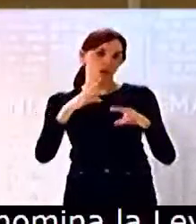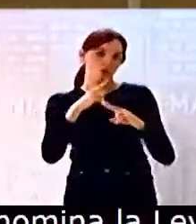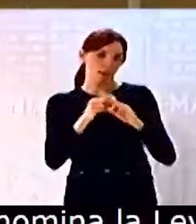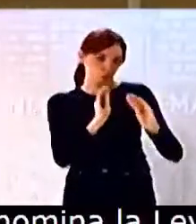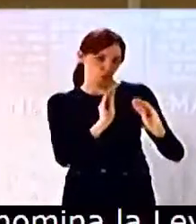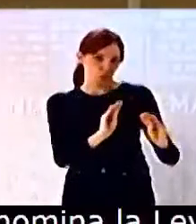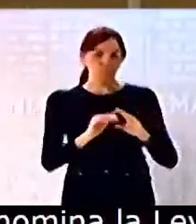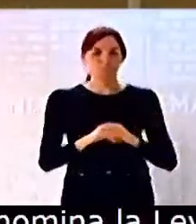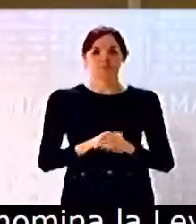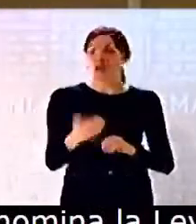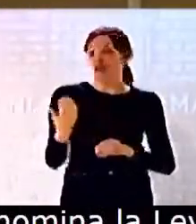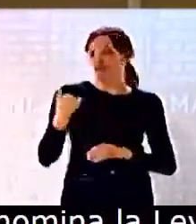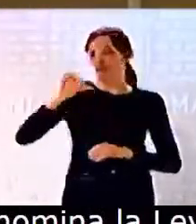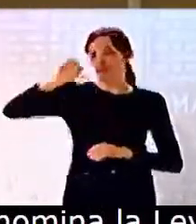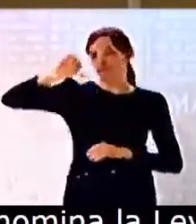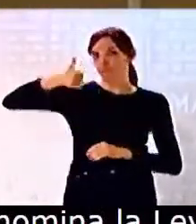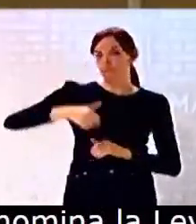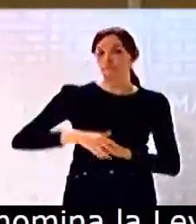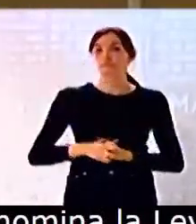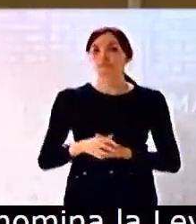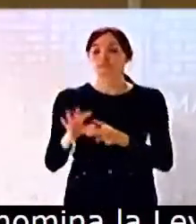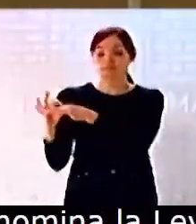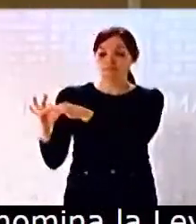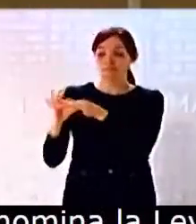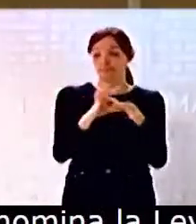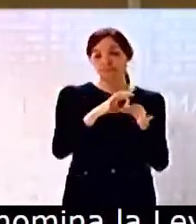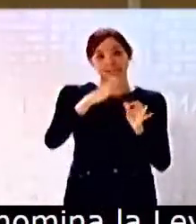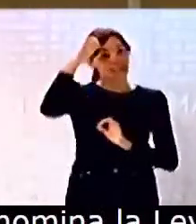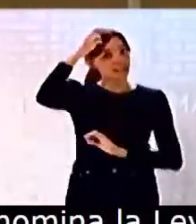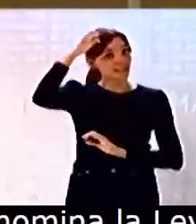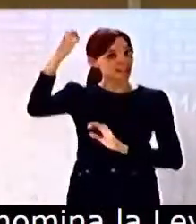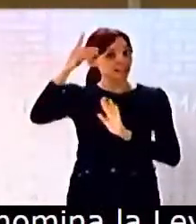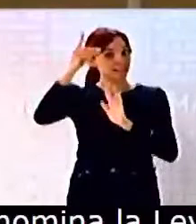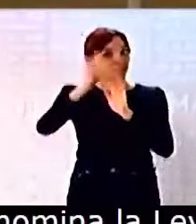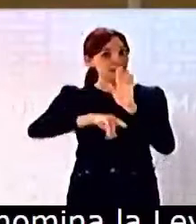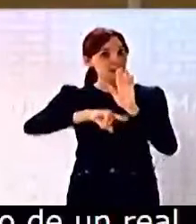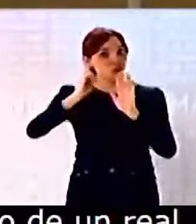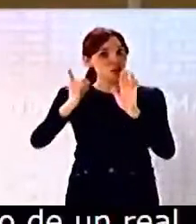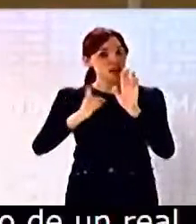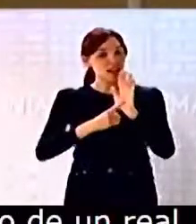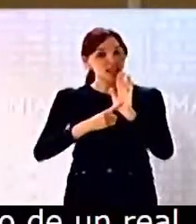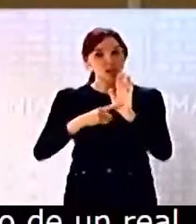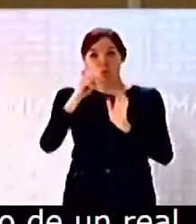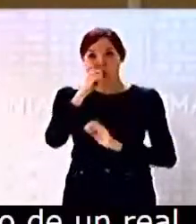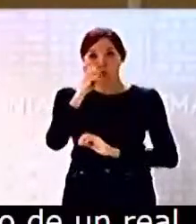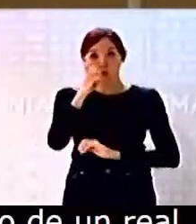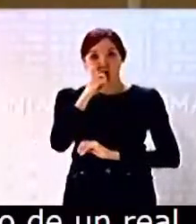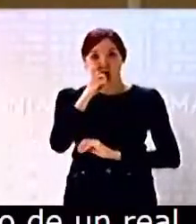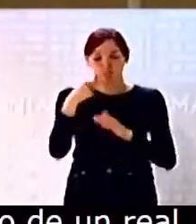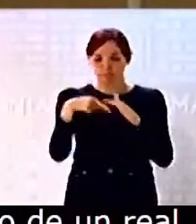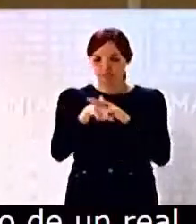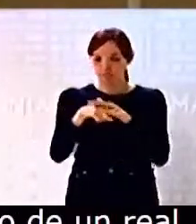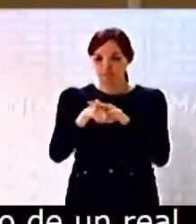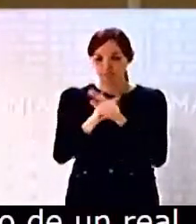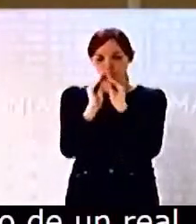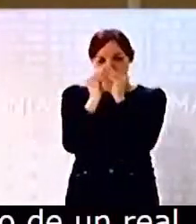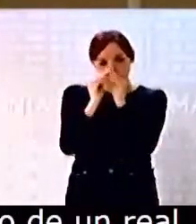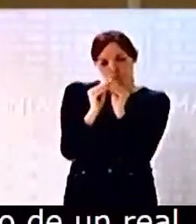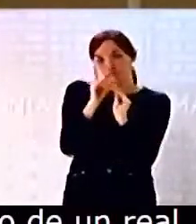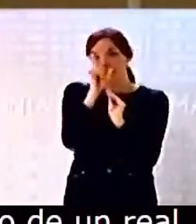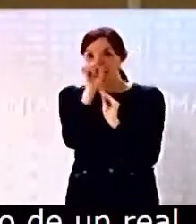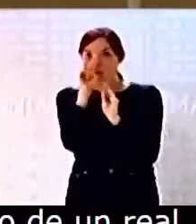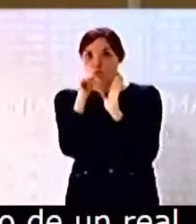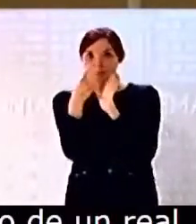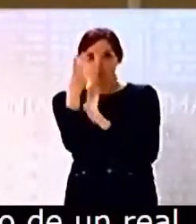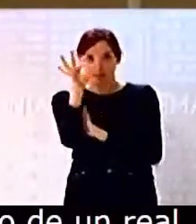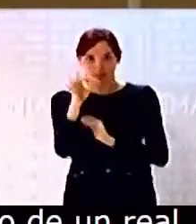fruto de un Real Decreto Ley que se tramita allá por el mes de junio de 2020